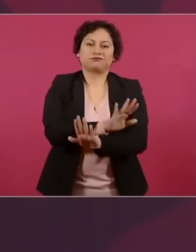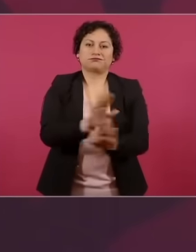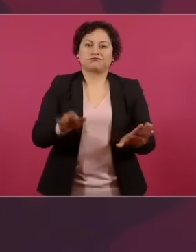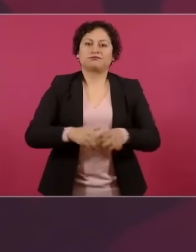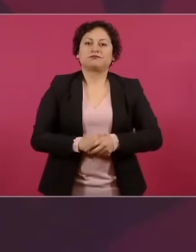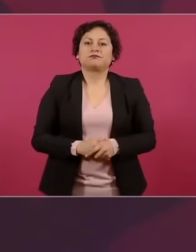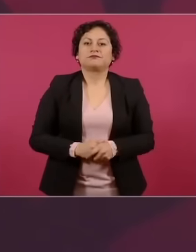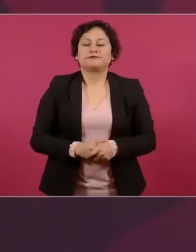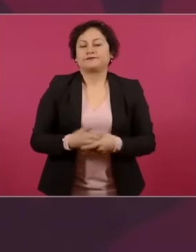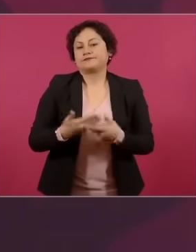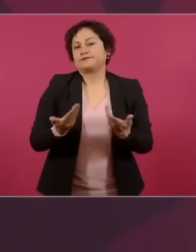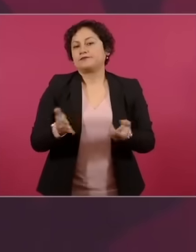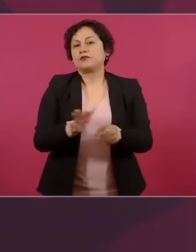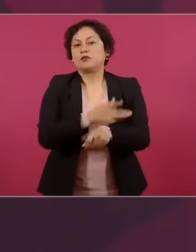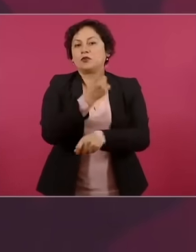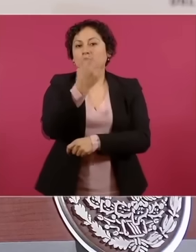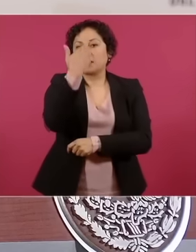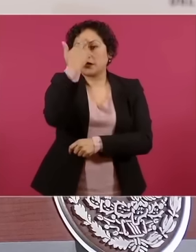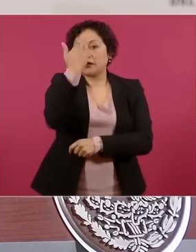de que aquí